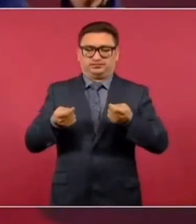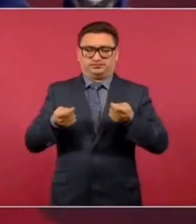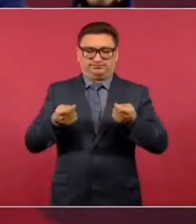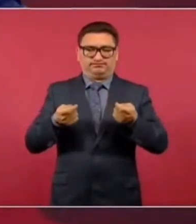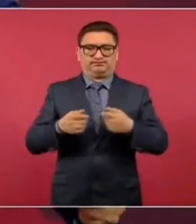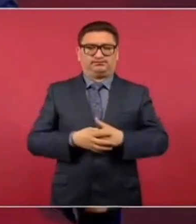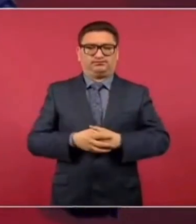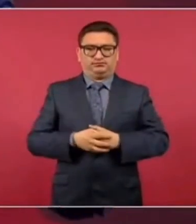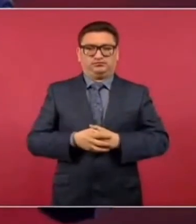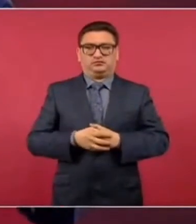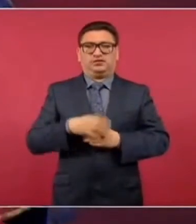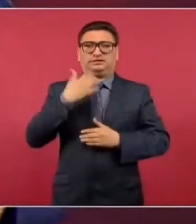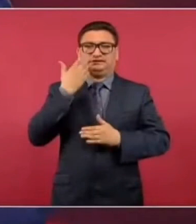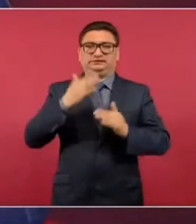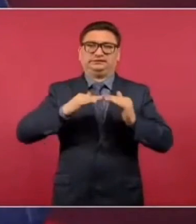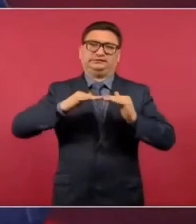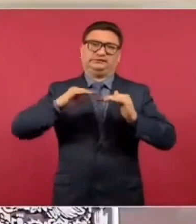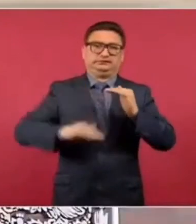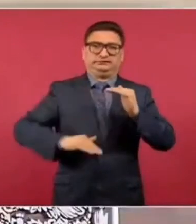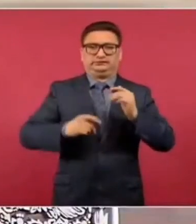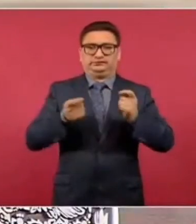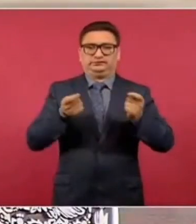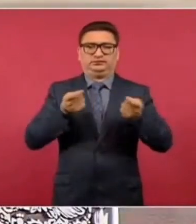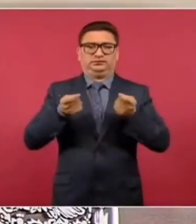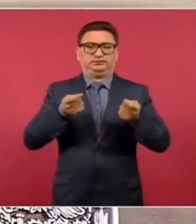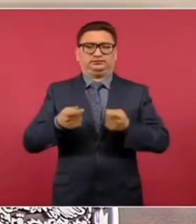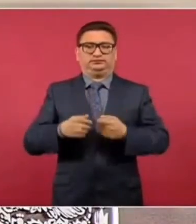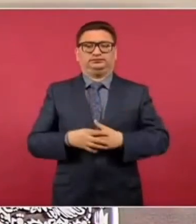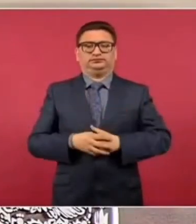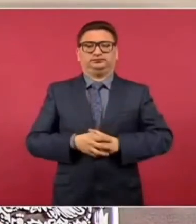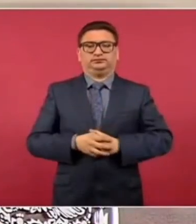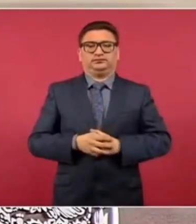y de sometimiento.